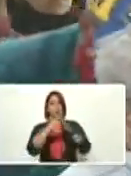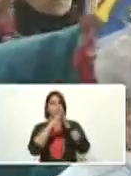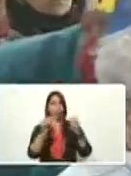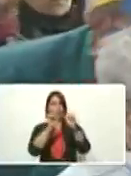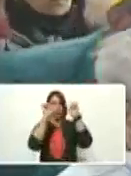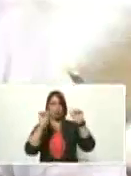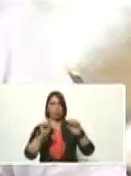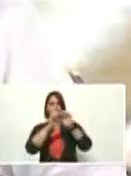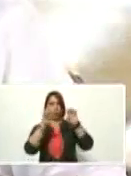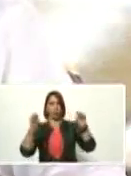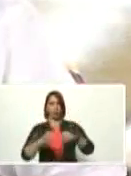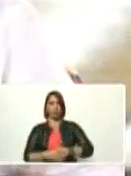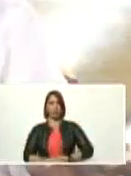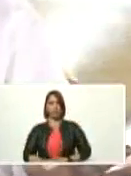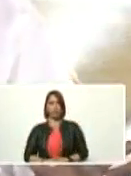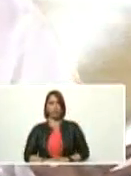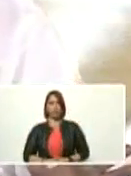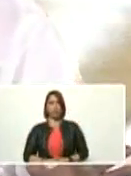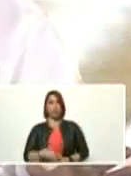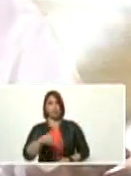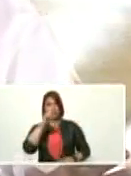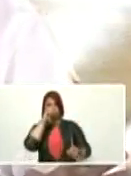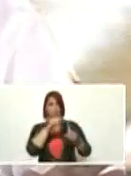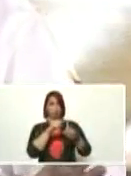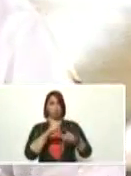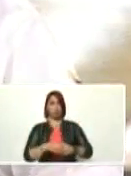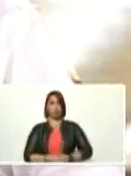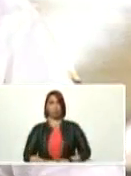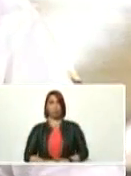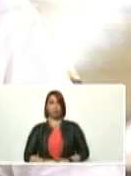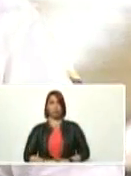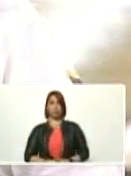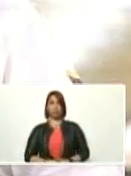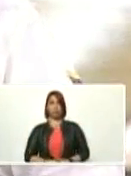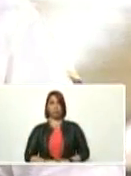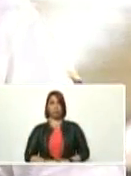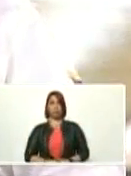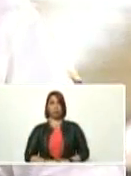educativo. Eso es un reto.